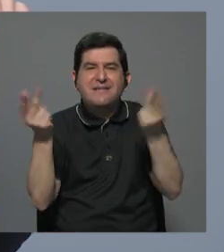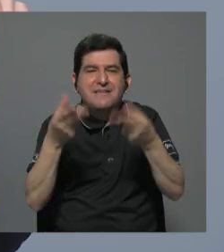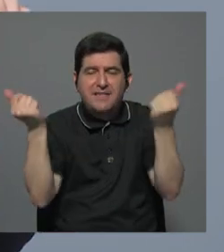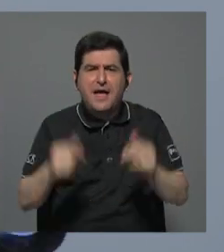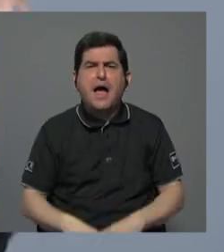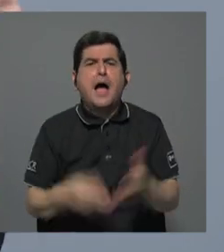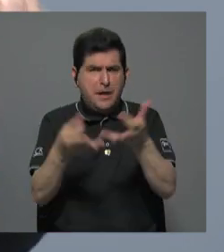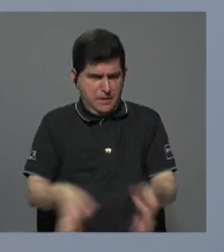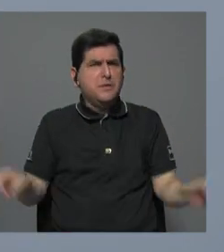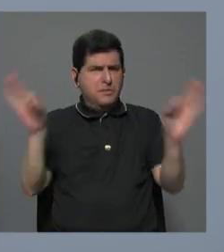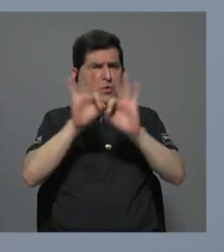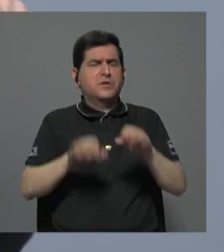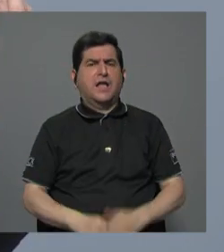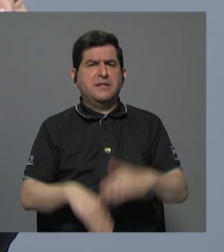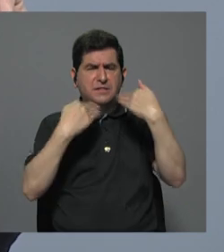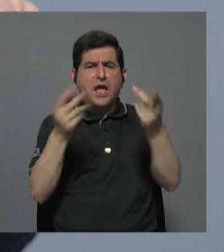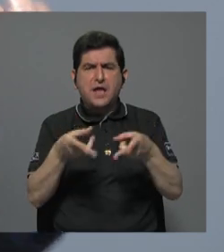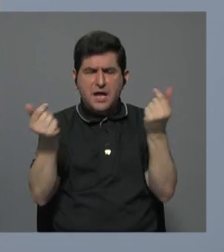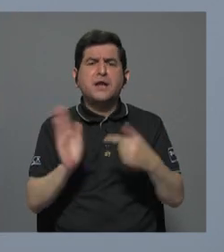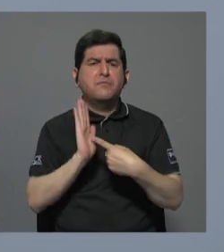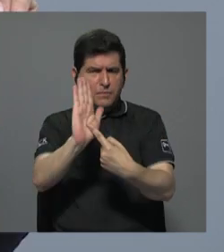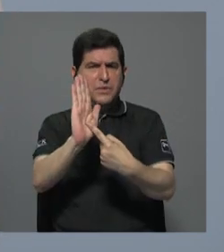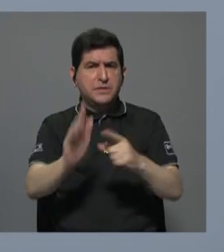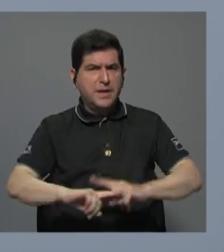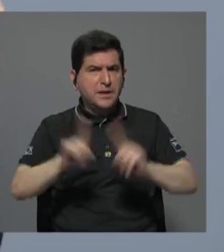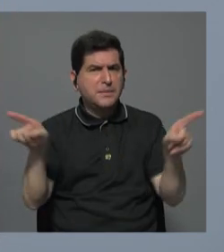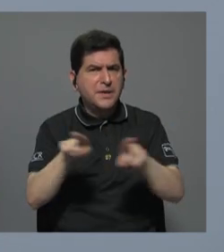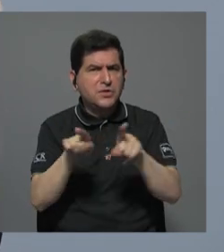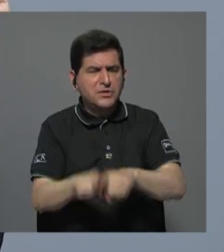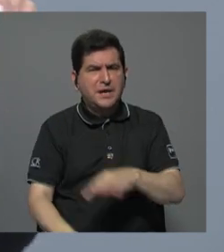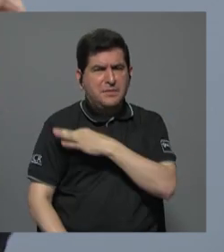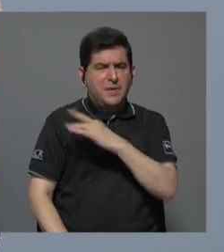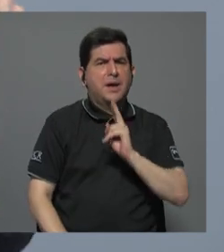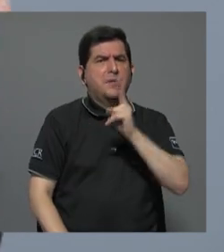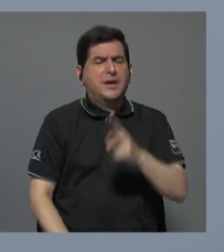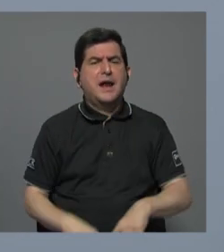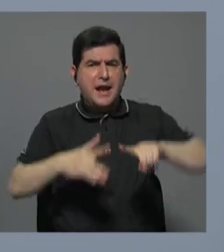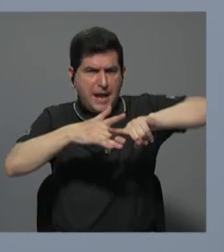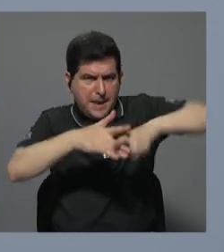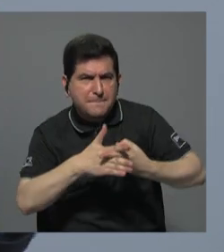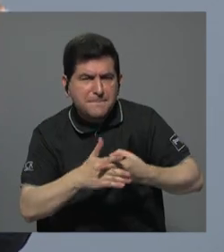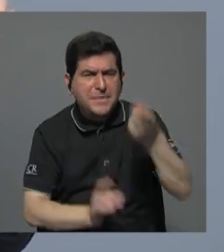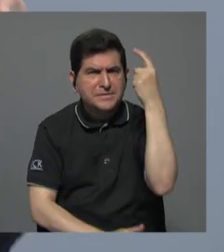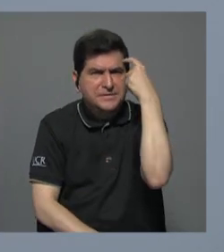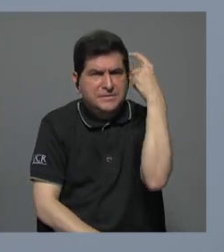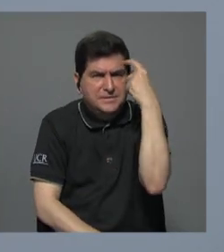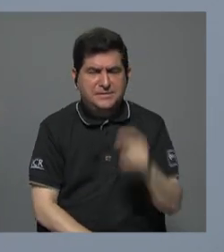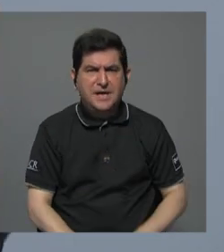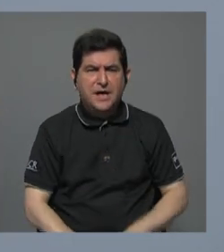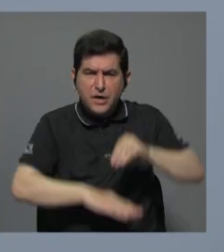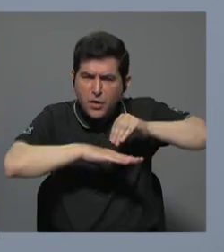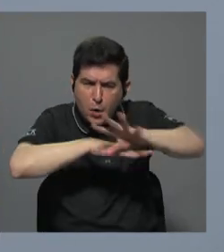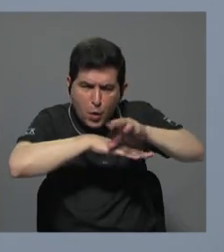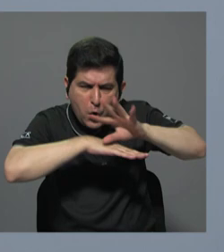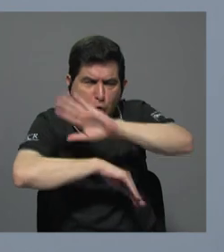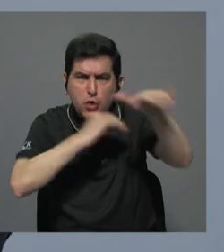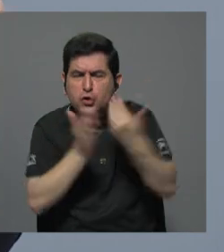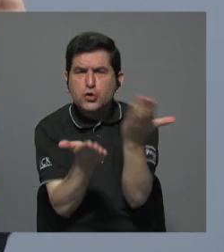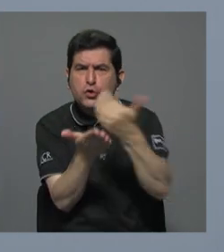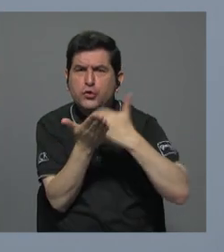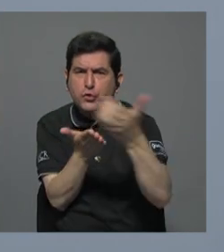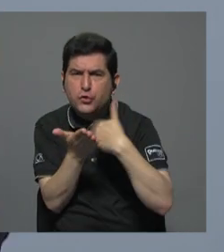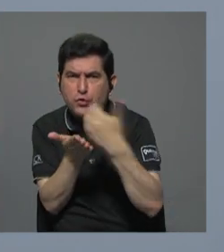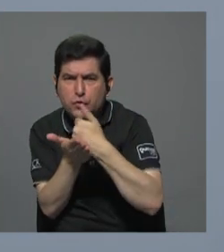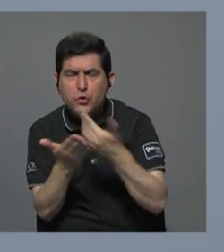supuesto es importante el agro gráfica lo pone de manifiesto sino que la invitación real es a comenzar a pensar y orientar todos los recursos